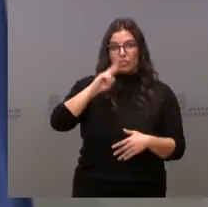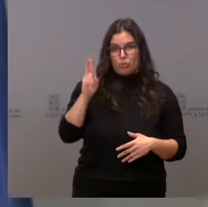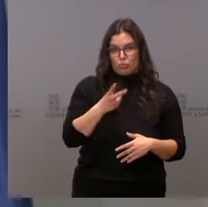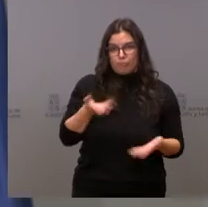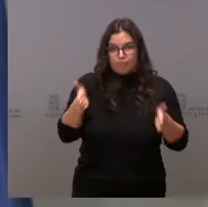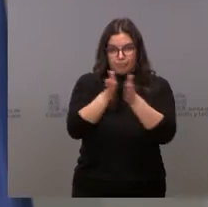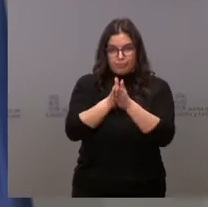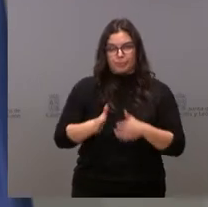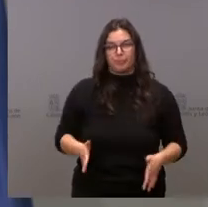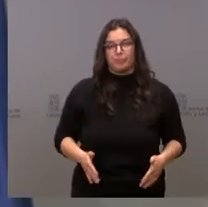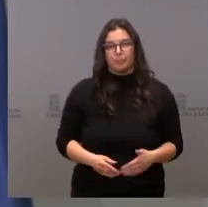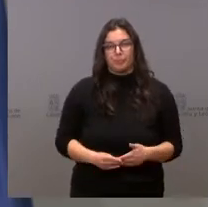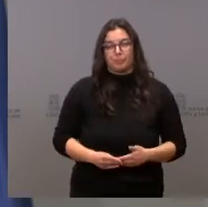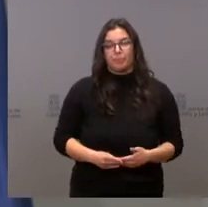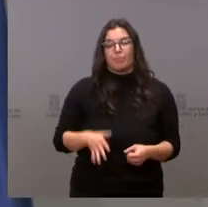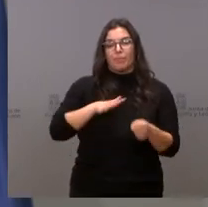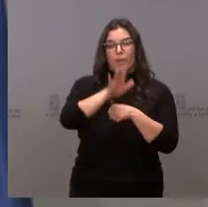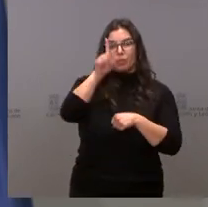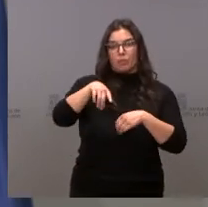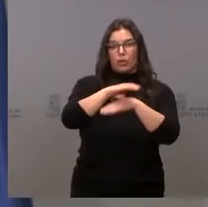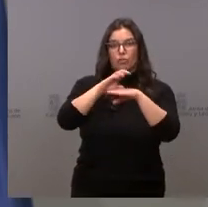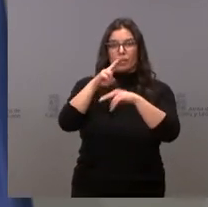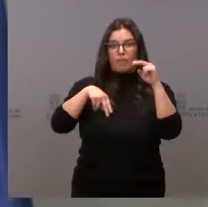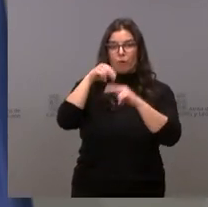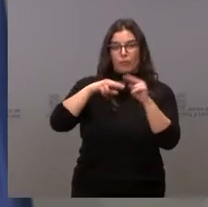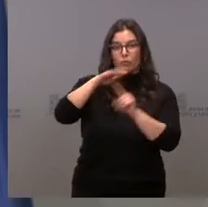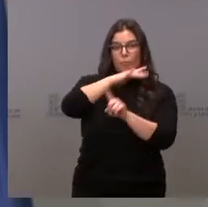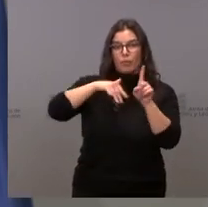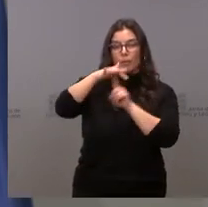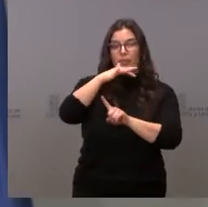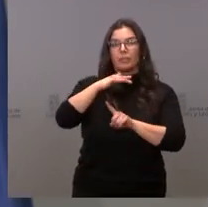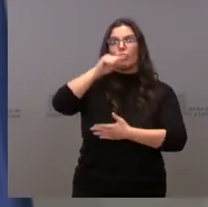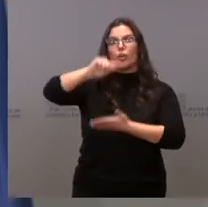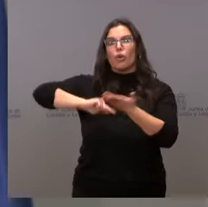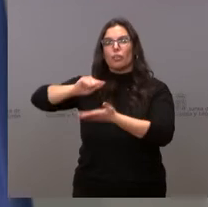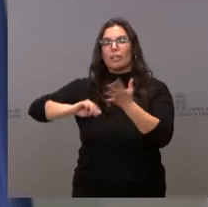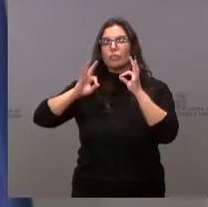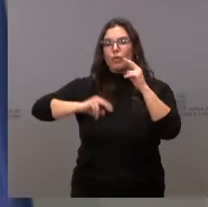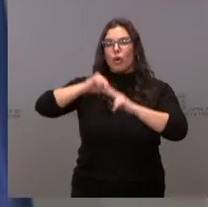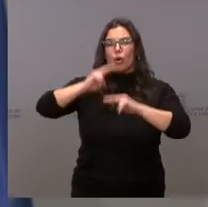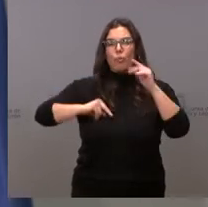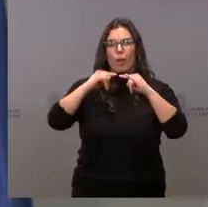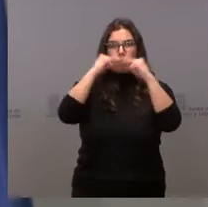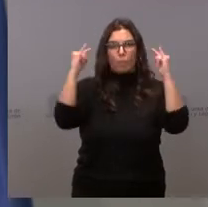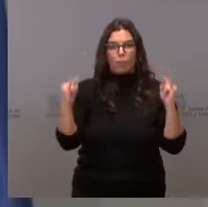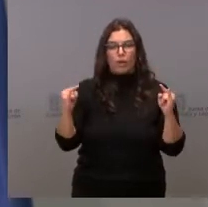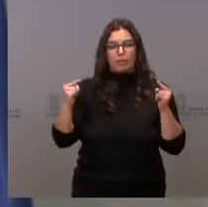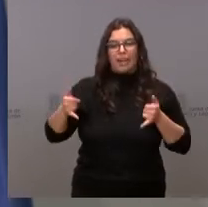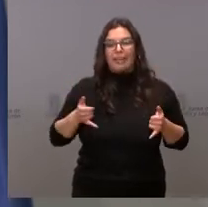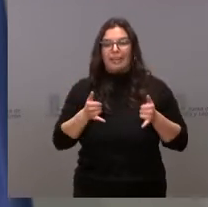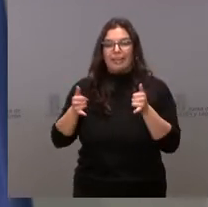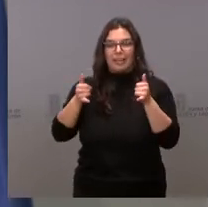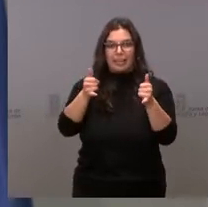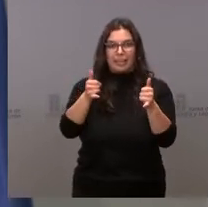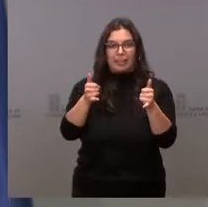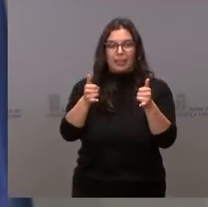y en el ámbito también de la consejería de fomento y medio ambiente se contratan las obras del puente sobre el río y